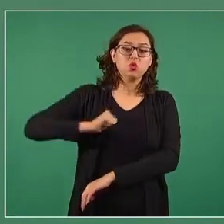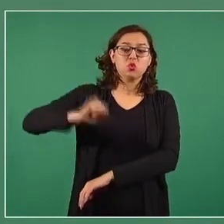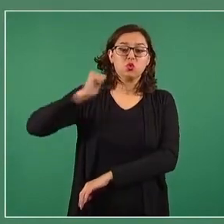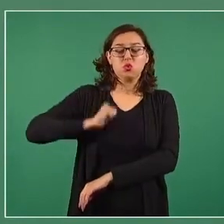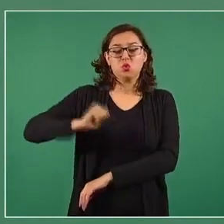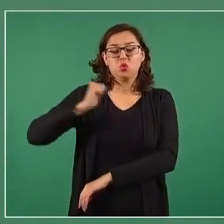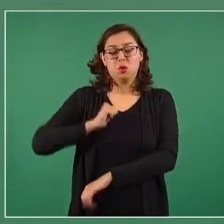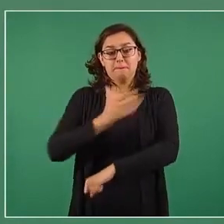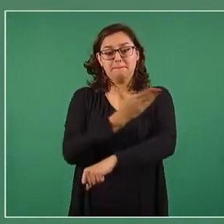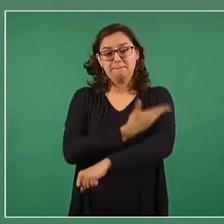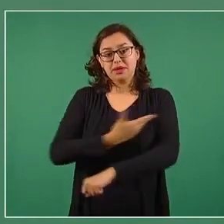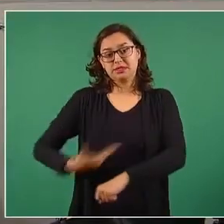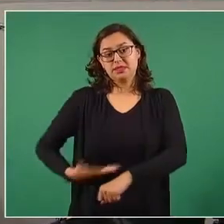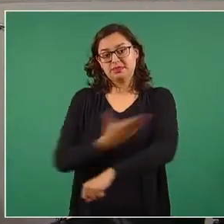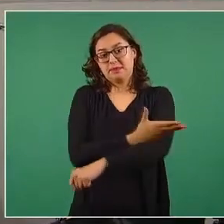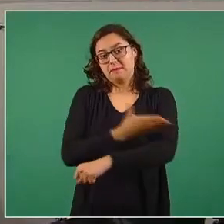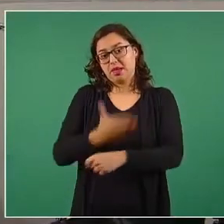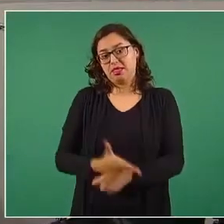Francisco I. Madero.